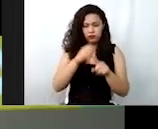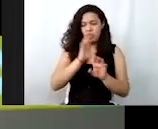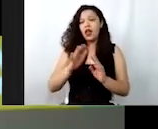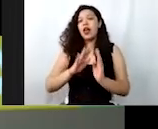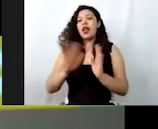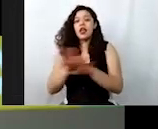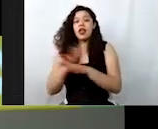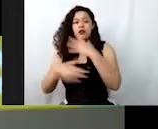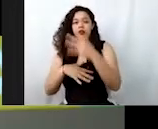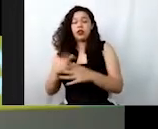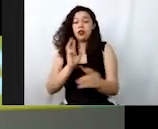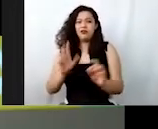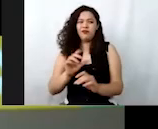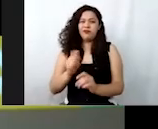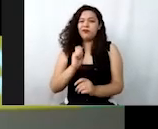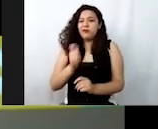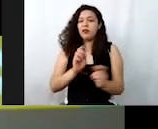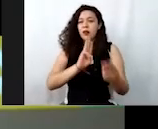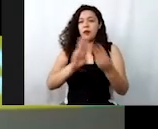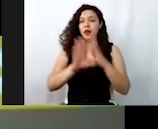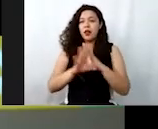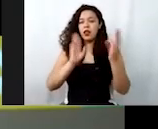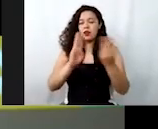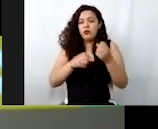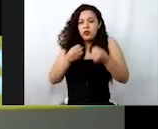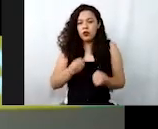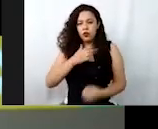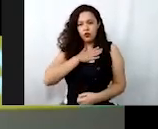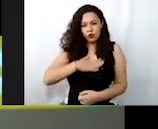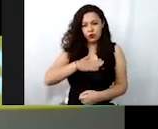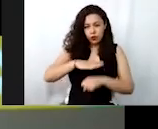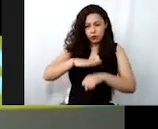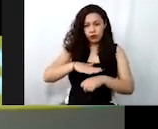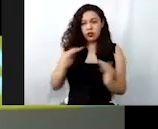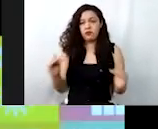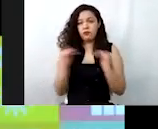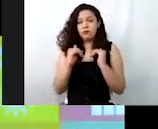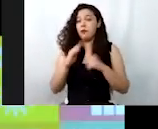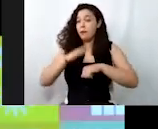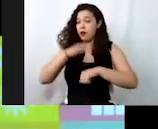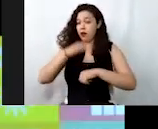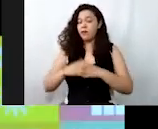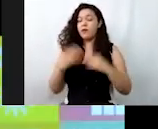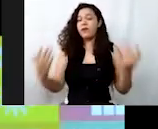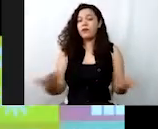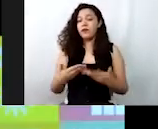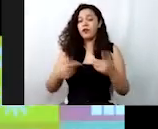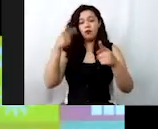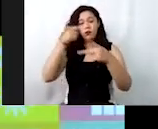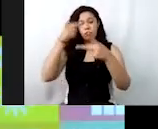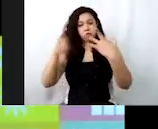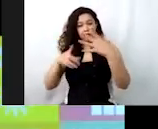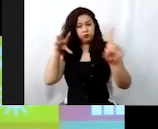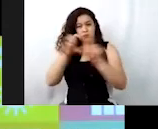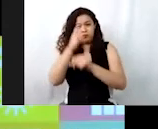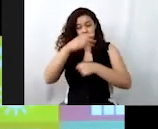el planeta y lograr que este mundo sea un lugar más seguro, más justo y más equitativo. Tenemos que alcanzar estos objetivos para el